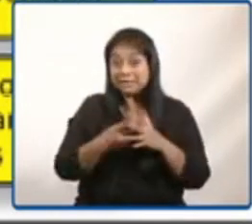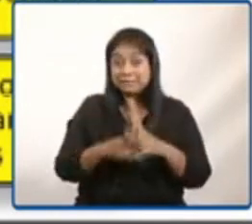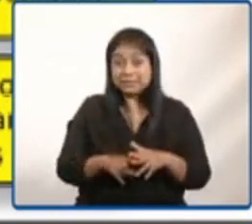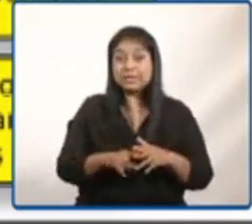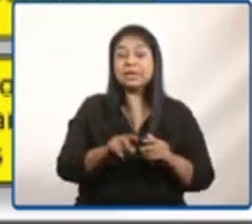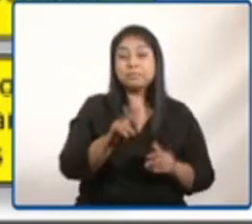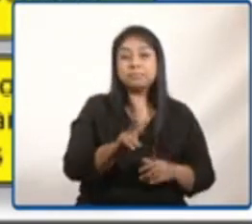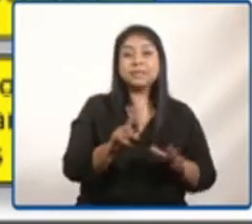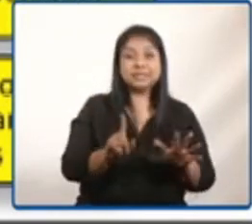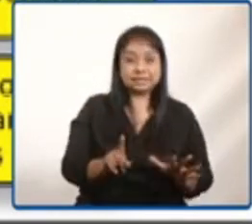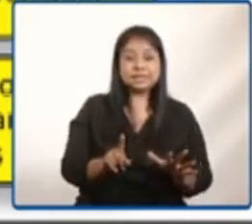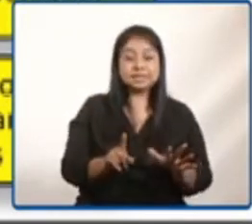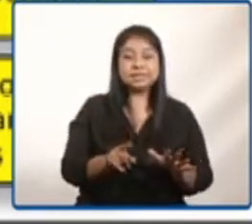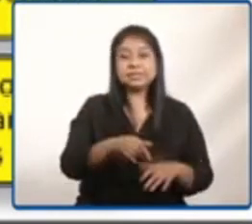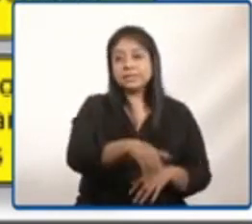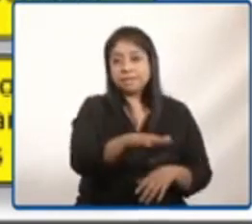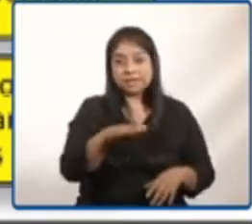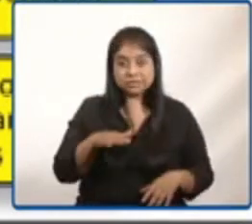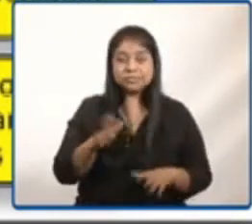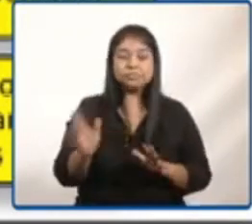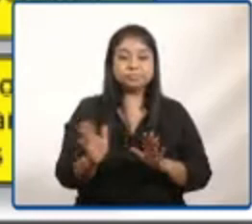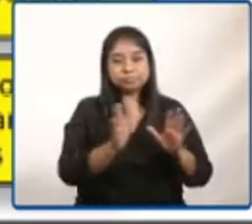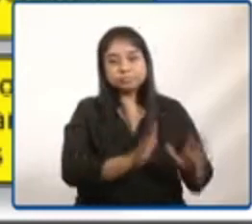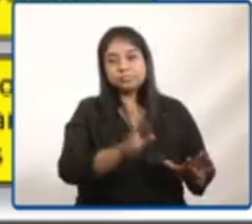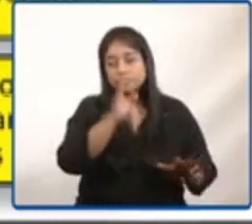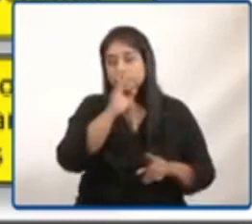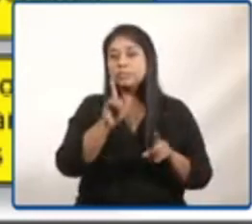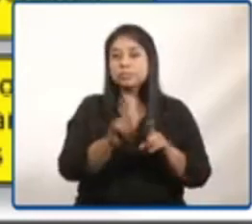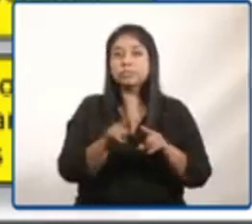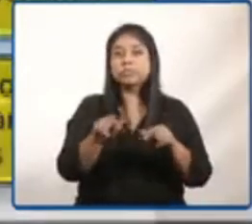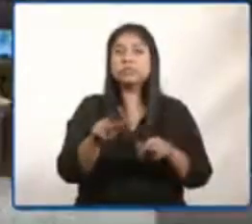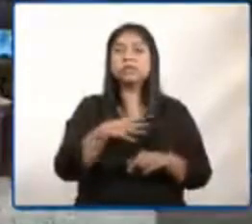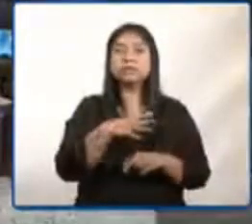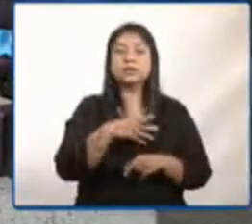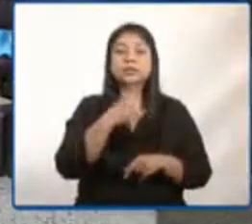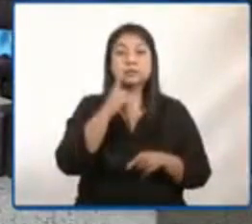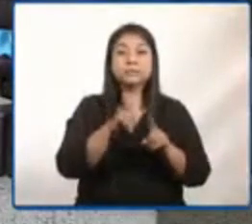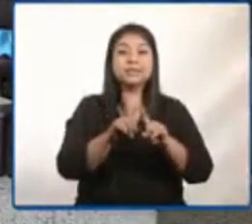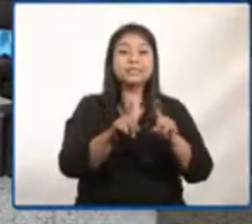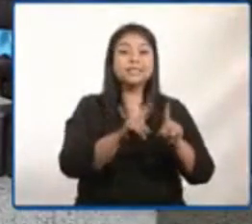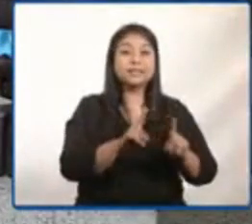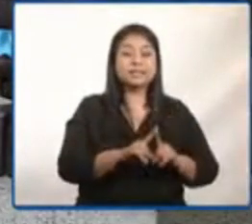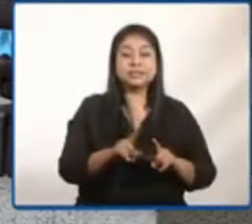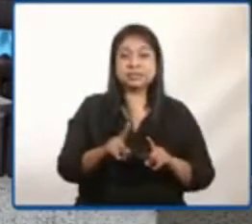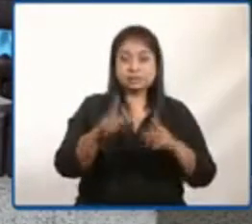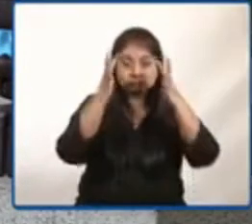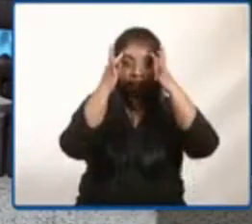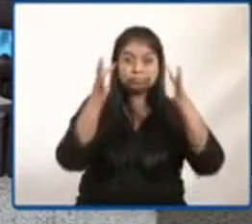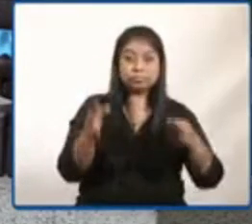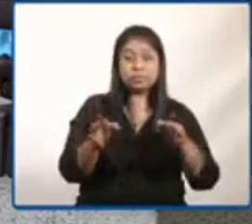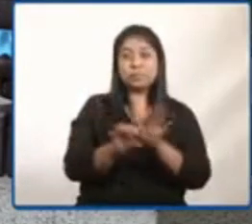del 26 de marzo. Luego también tenemos que tomar en cuenta las diferentes disposiciones en el caso